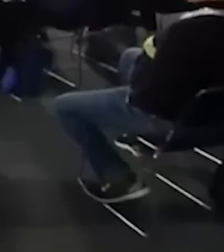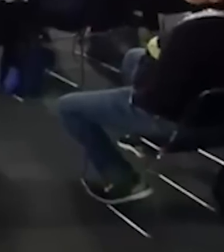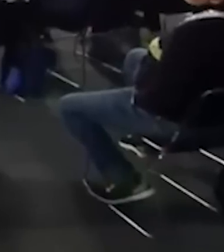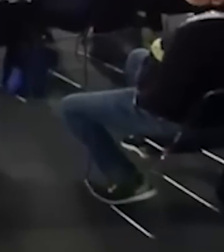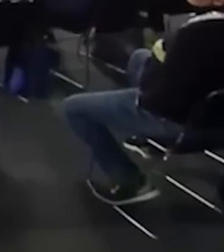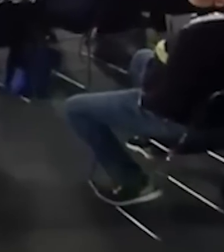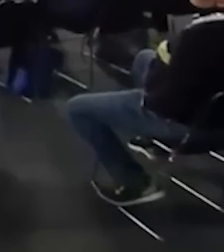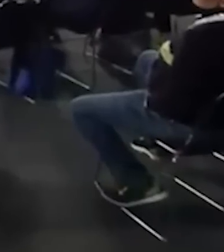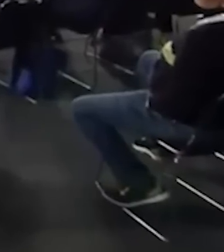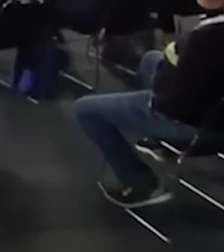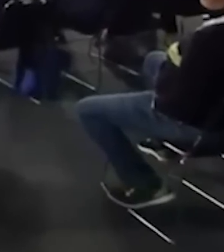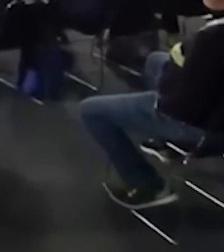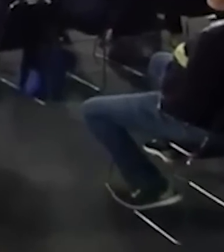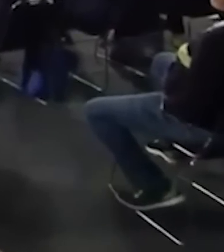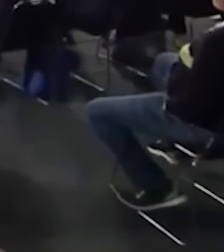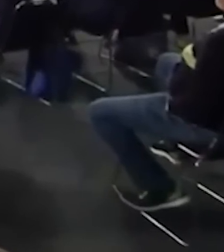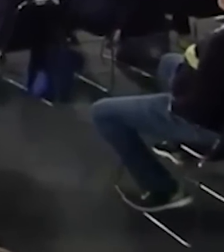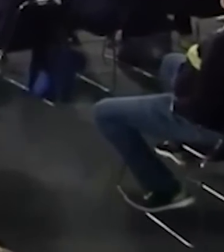sobre pleitos